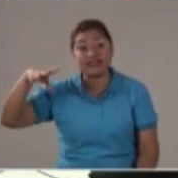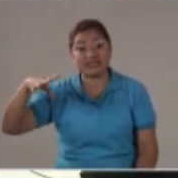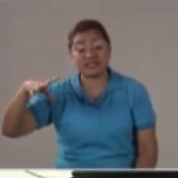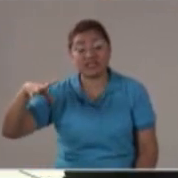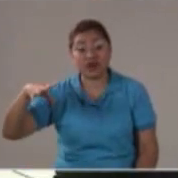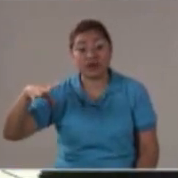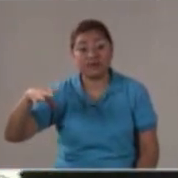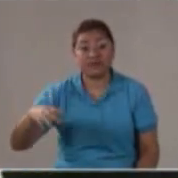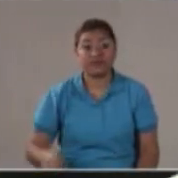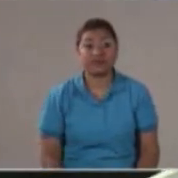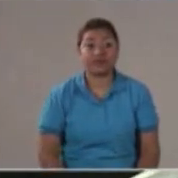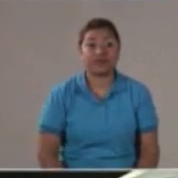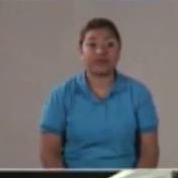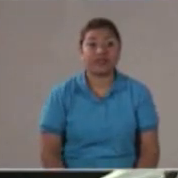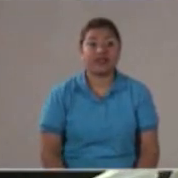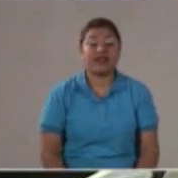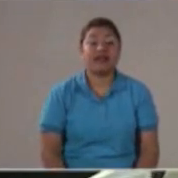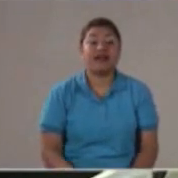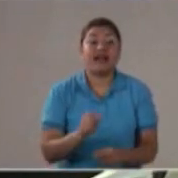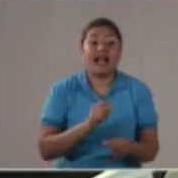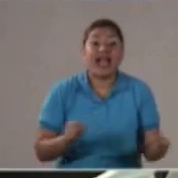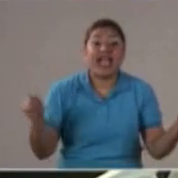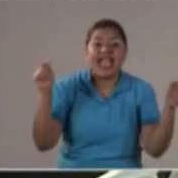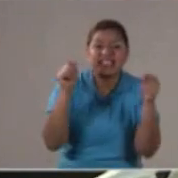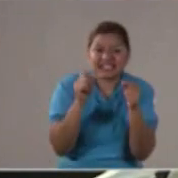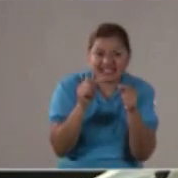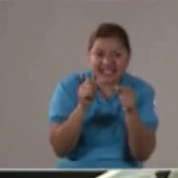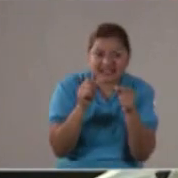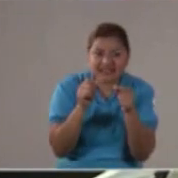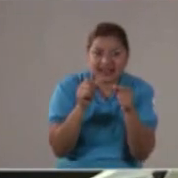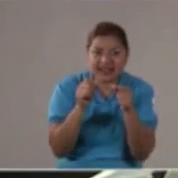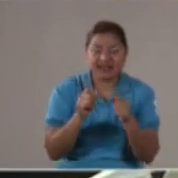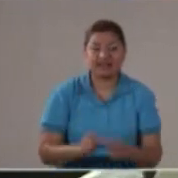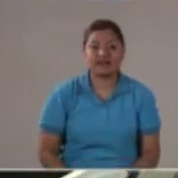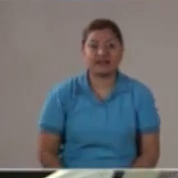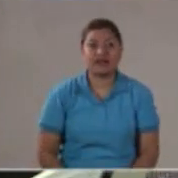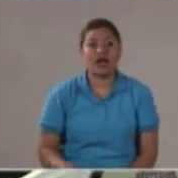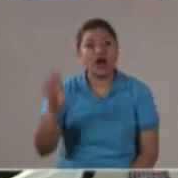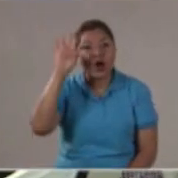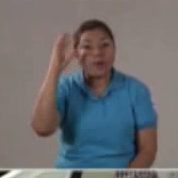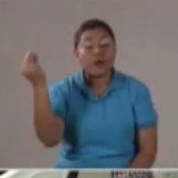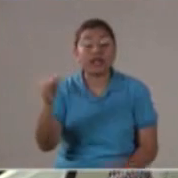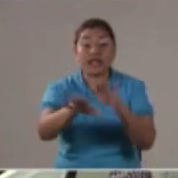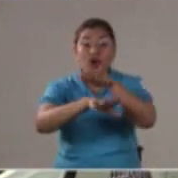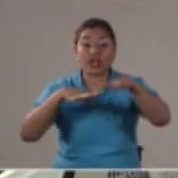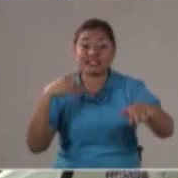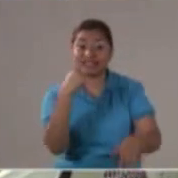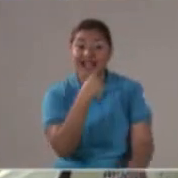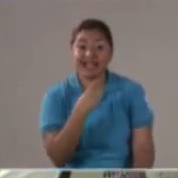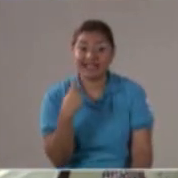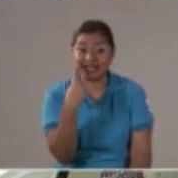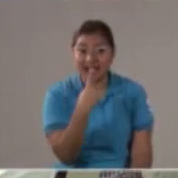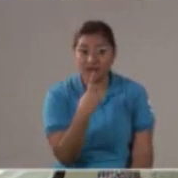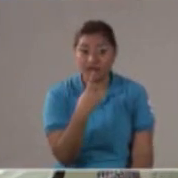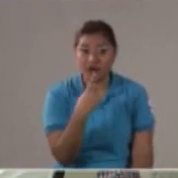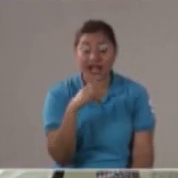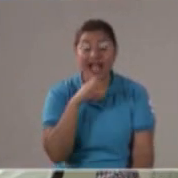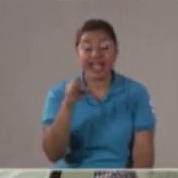generalizada. Entonces lo que quiere decir, porque hermano, discúlpeme, lo que sale a la boca